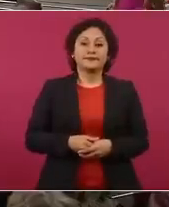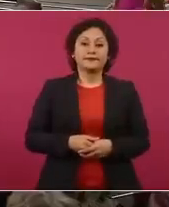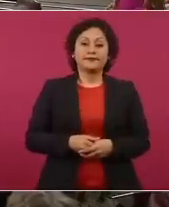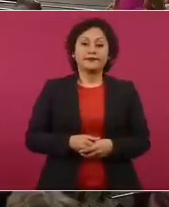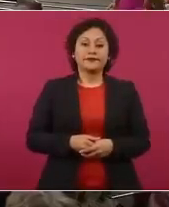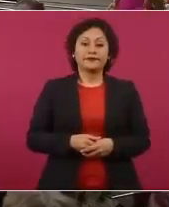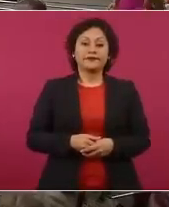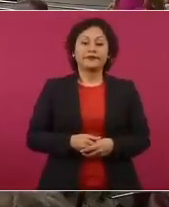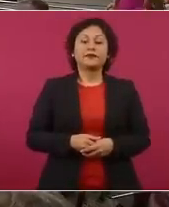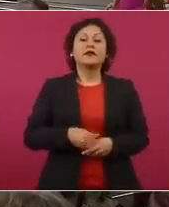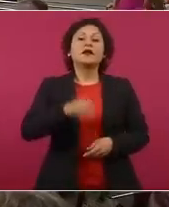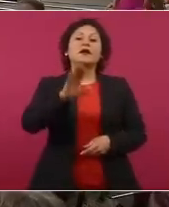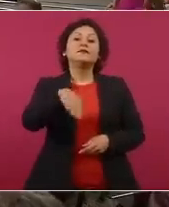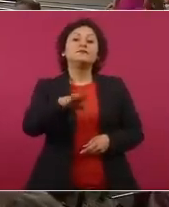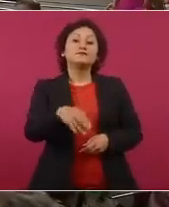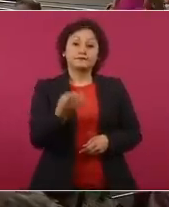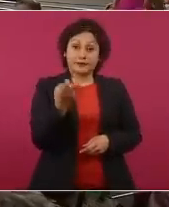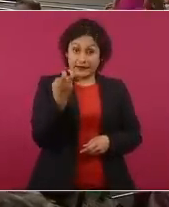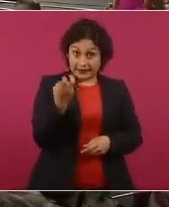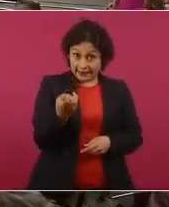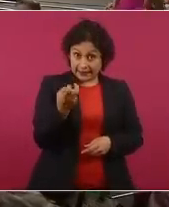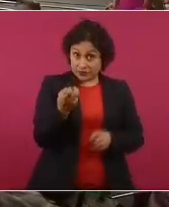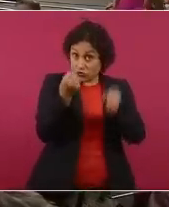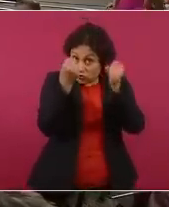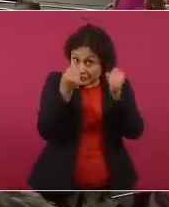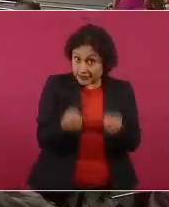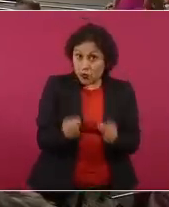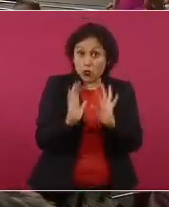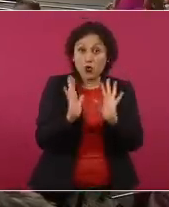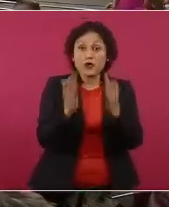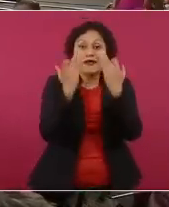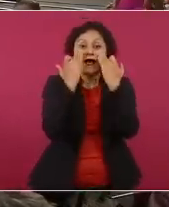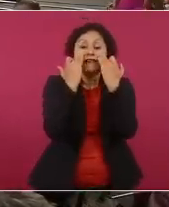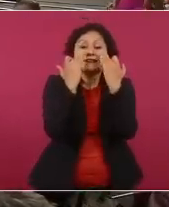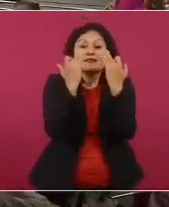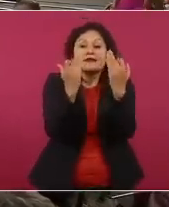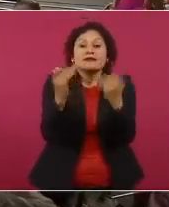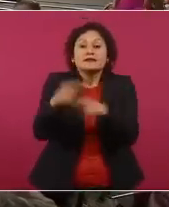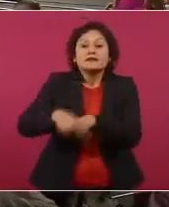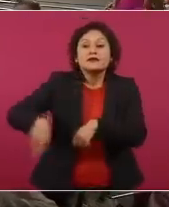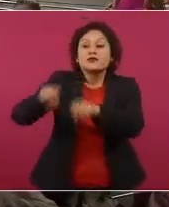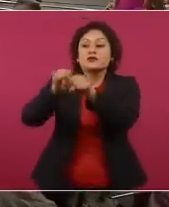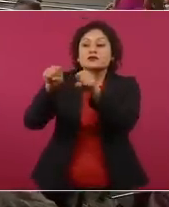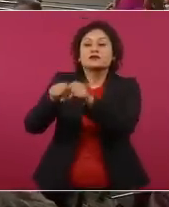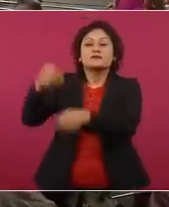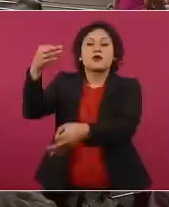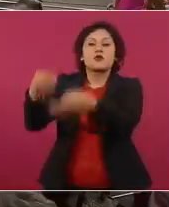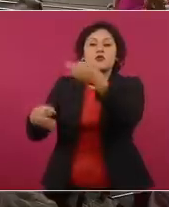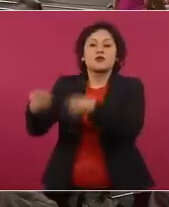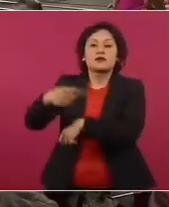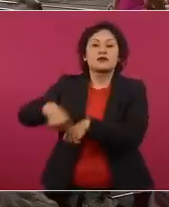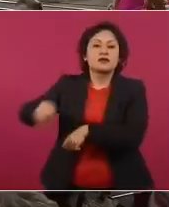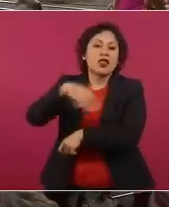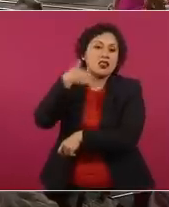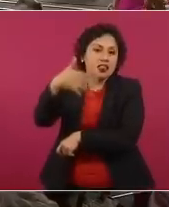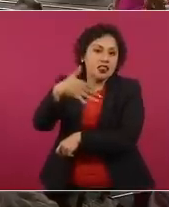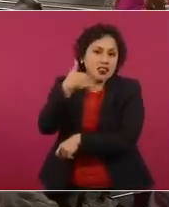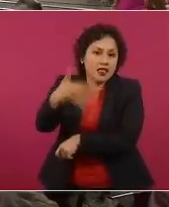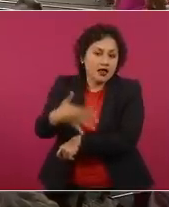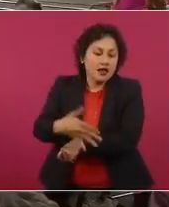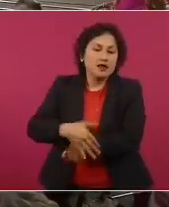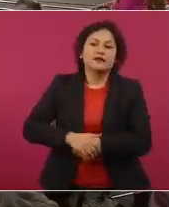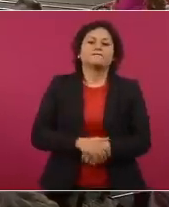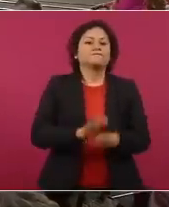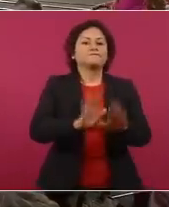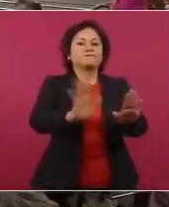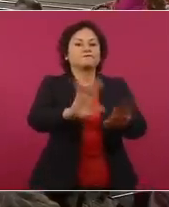Con esto se confirma que el Poder Judicial entonces ya está podrido. No, hoy preguntaba en la mañana, bueno, a ver,